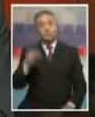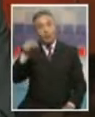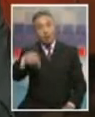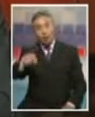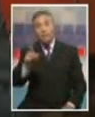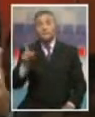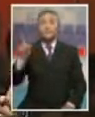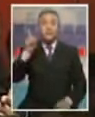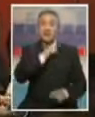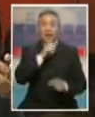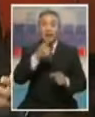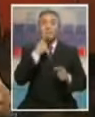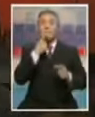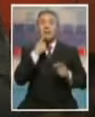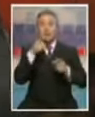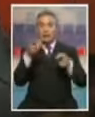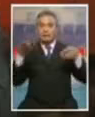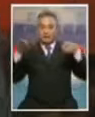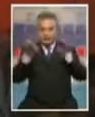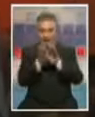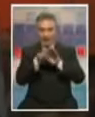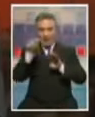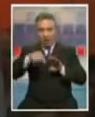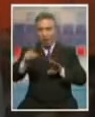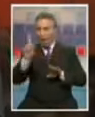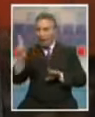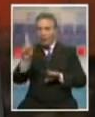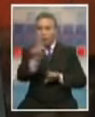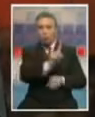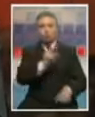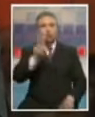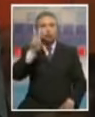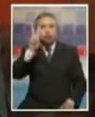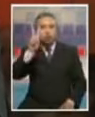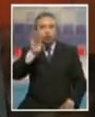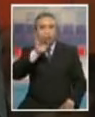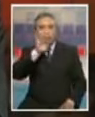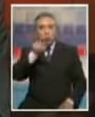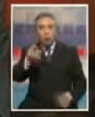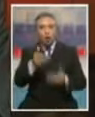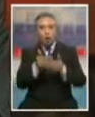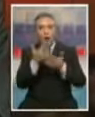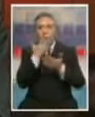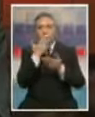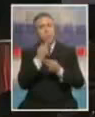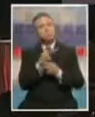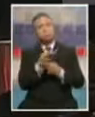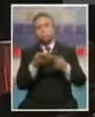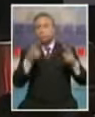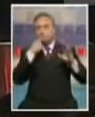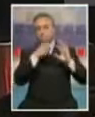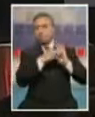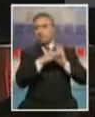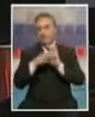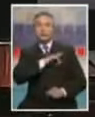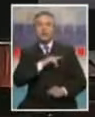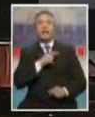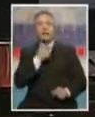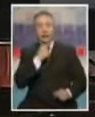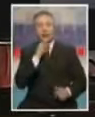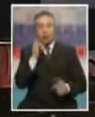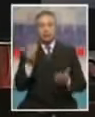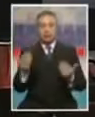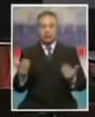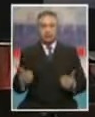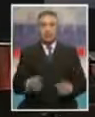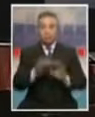final de este debate, las palabras al cierre. Cada uno de los candidatos tiene 2 minutos de libre disposición para entregar su mensaje final.